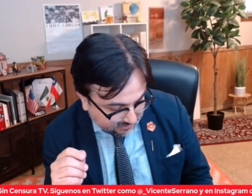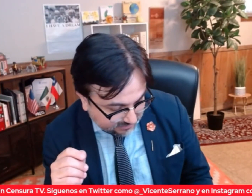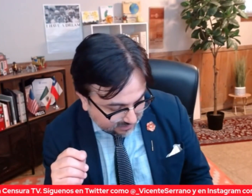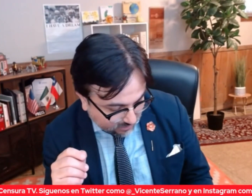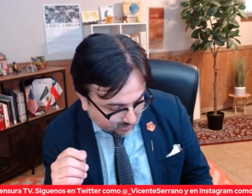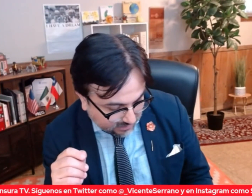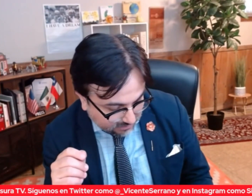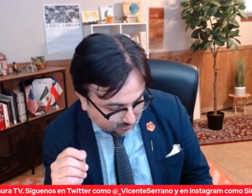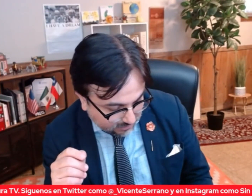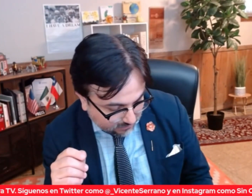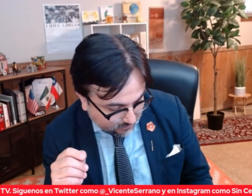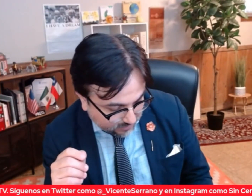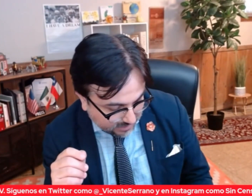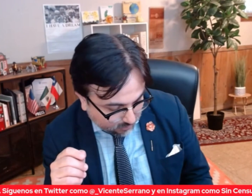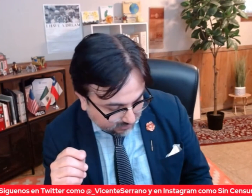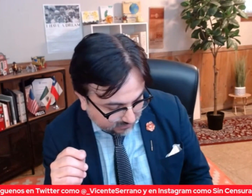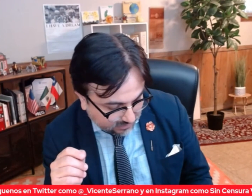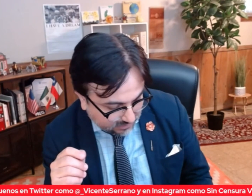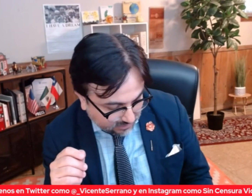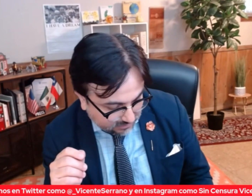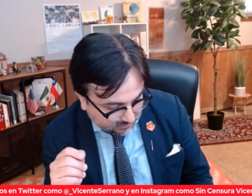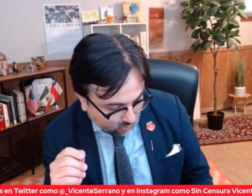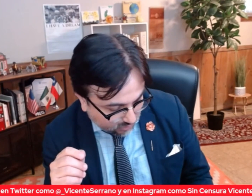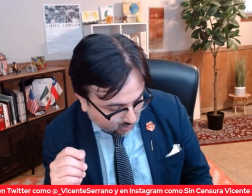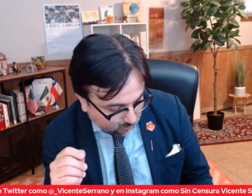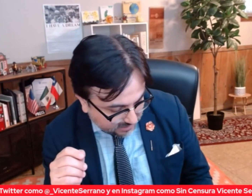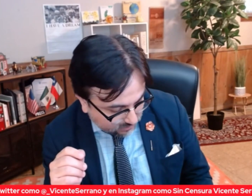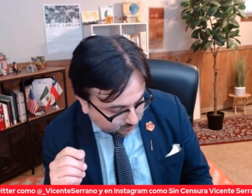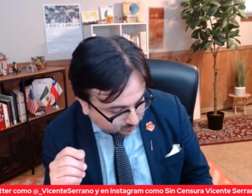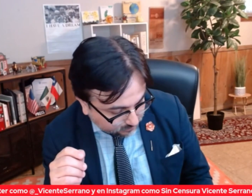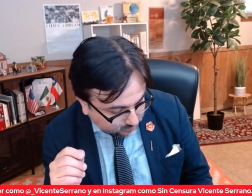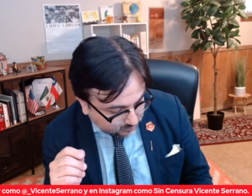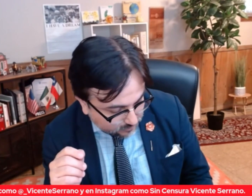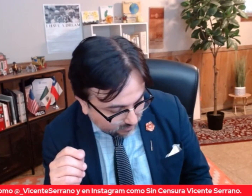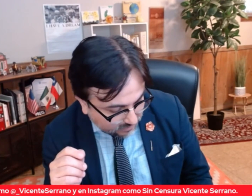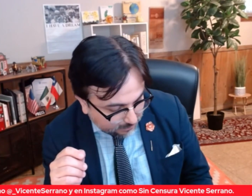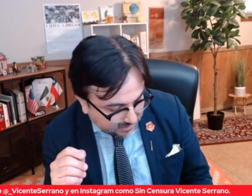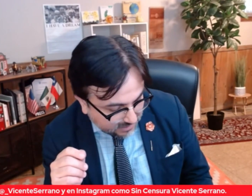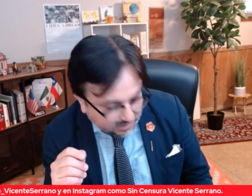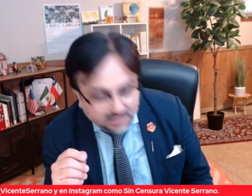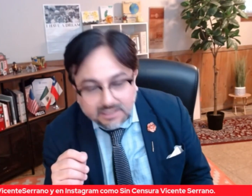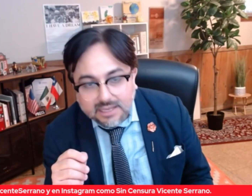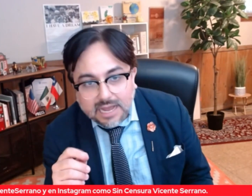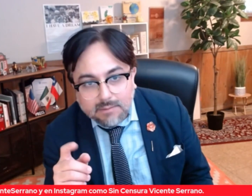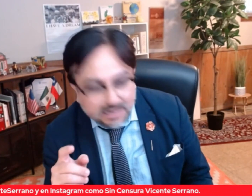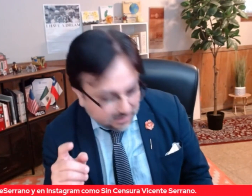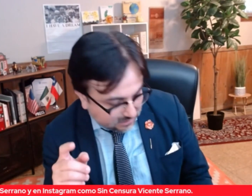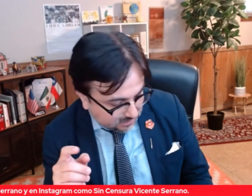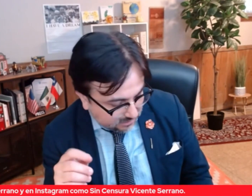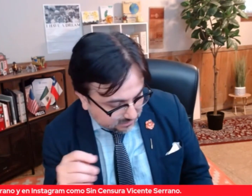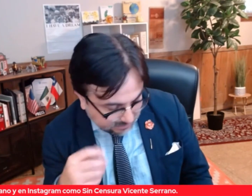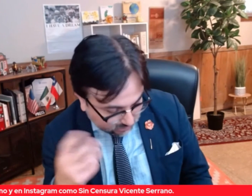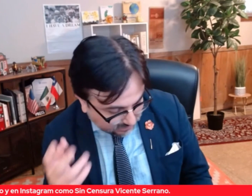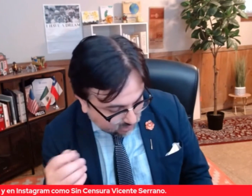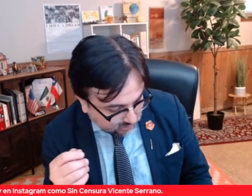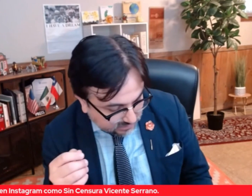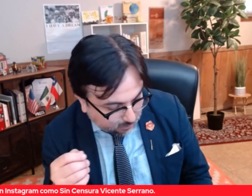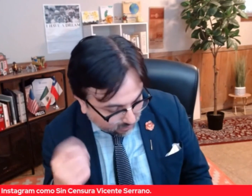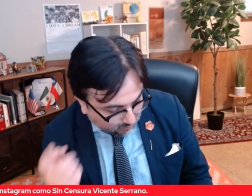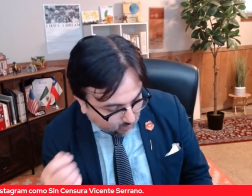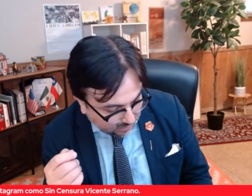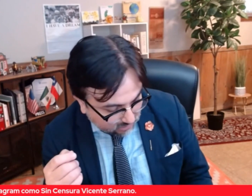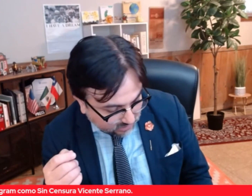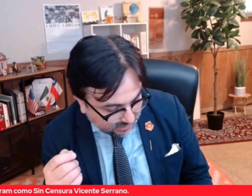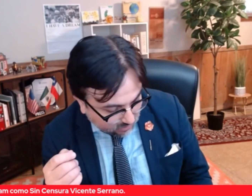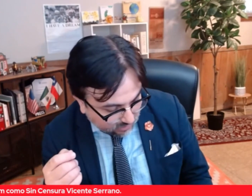muy interesante lo que dará pues este señor Diego Prieto. También habla, entre otras cosas, de